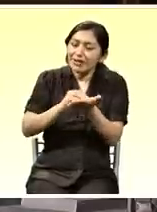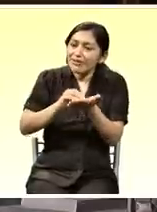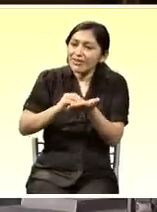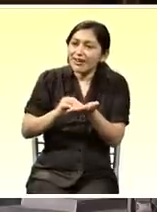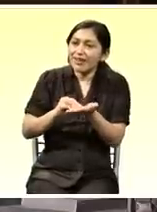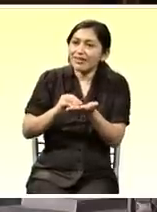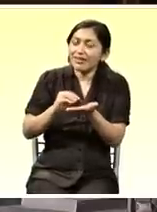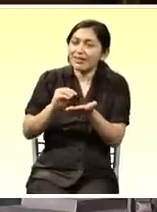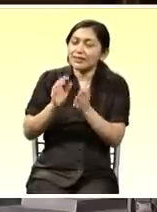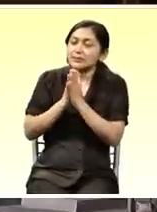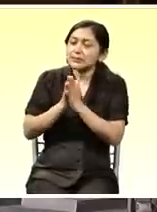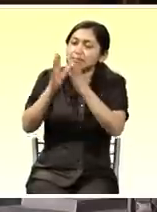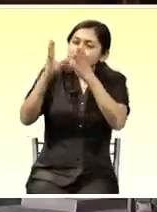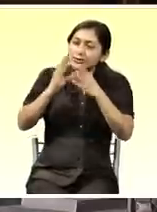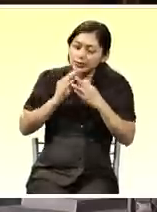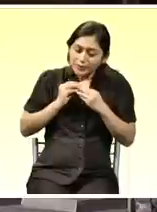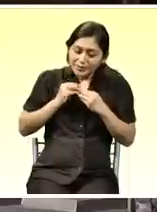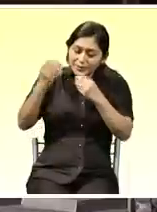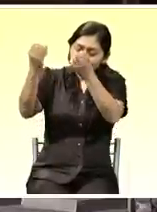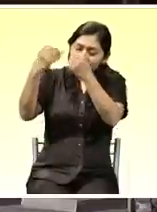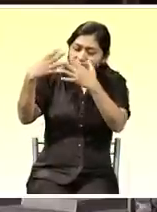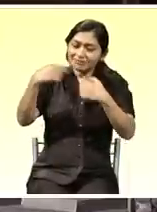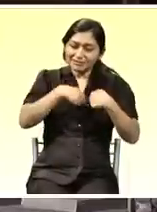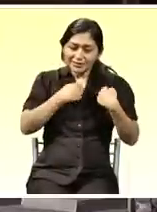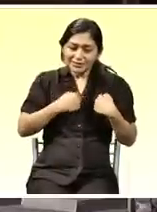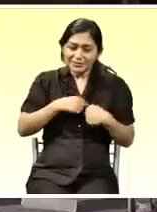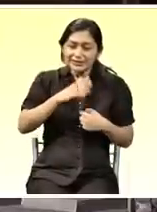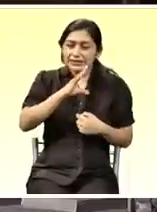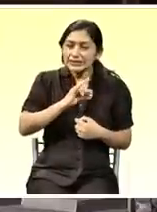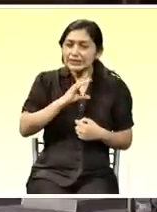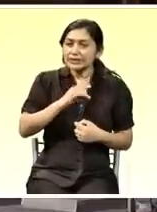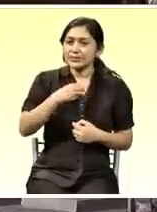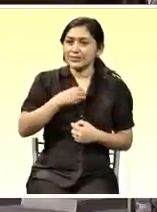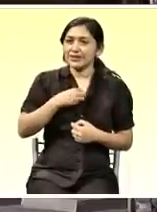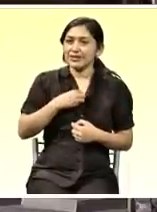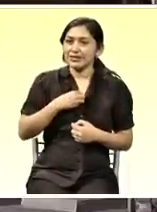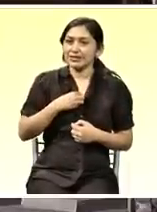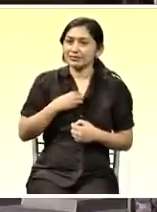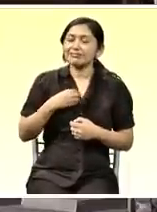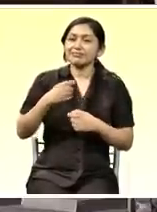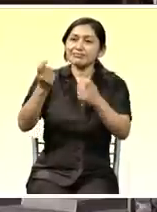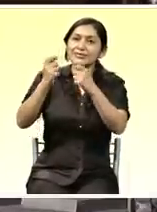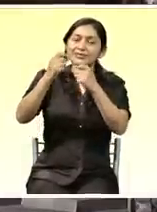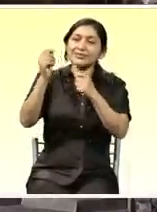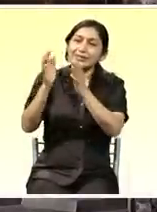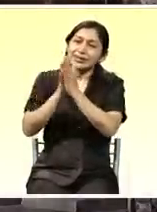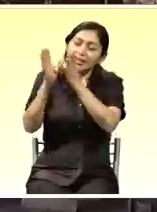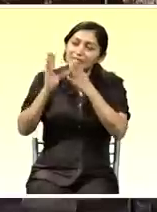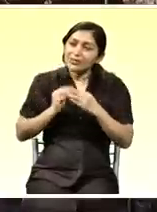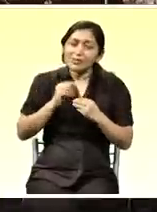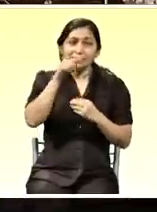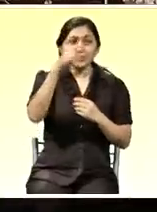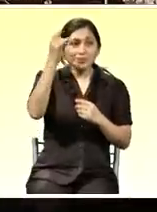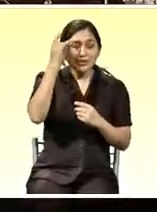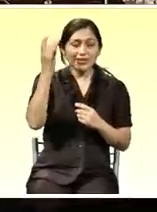un intenso dolor de mis pecados, el perdón y la perseverancia en el divino amor.